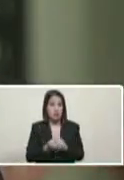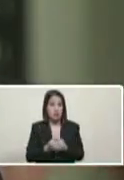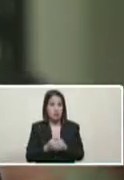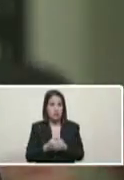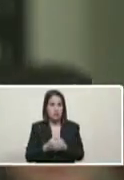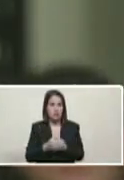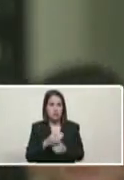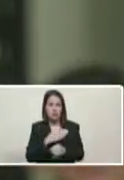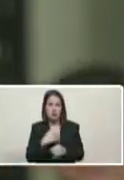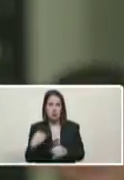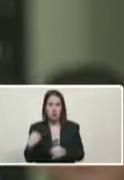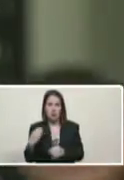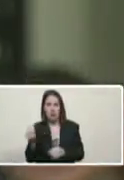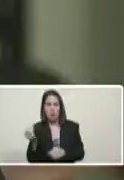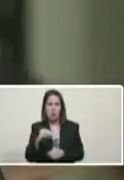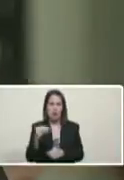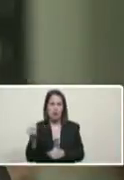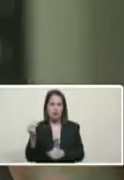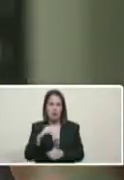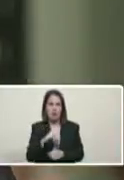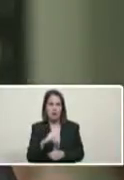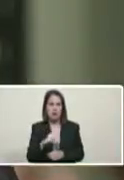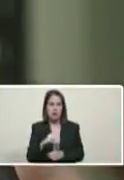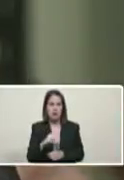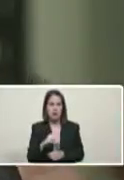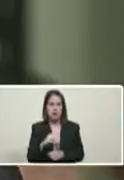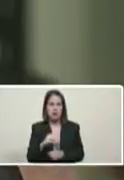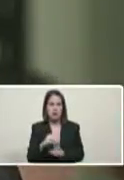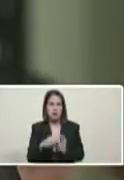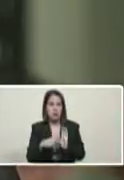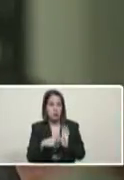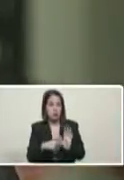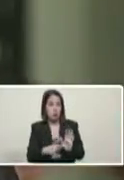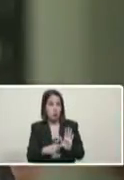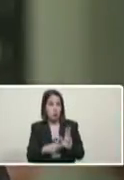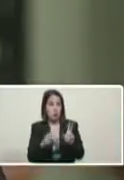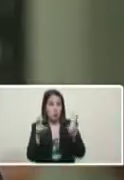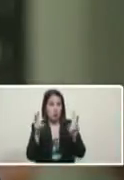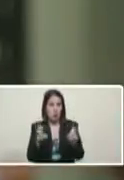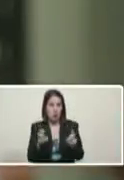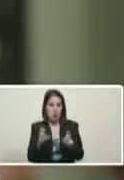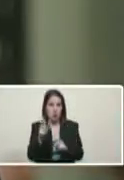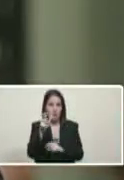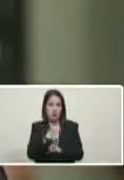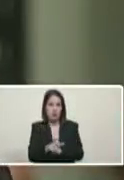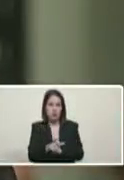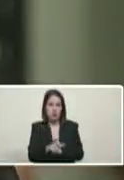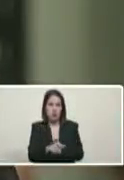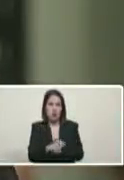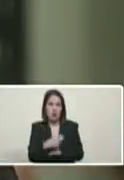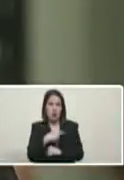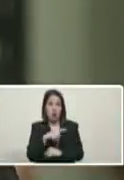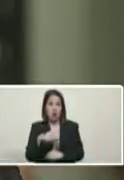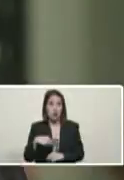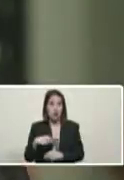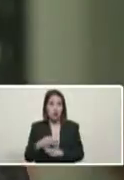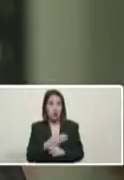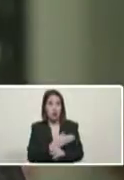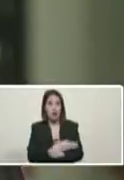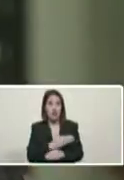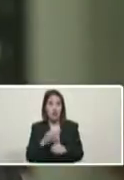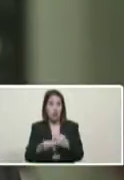sumarme al homenaje a Manuel Badell, que evidentemente, no solo como lo ha hecho Teresa, que está